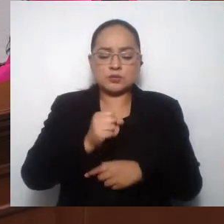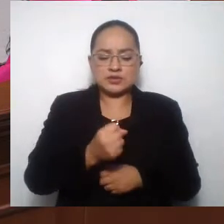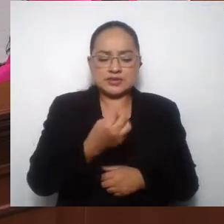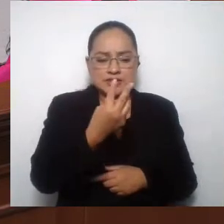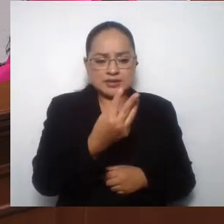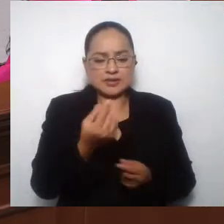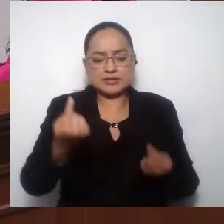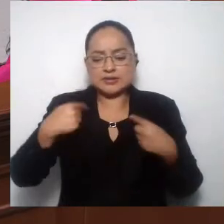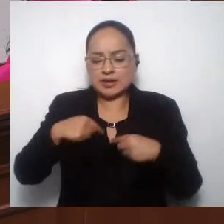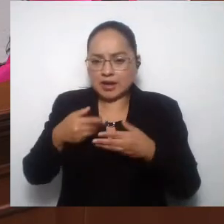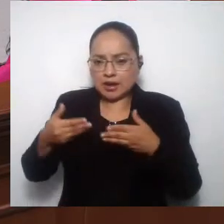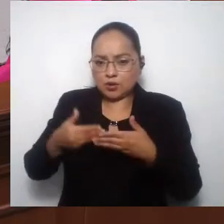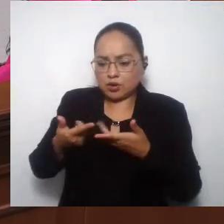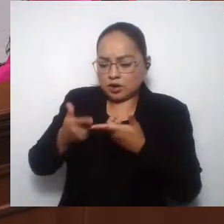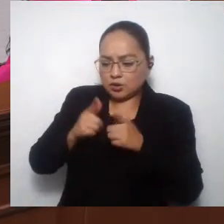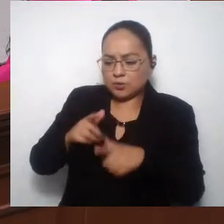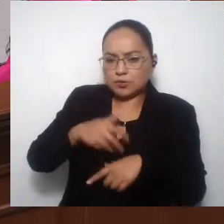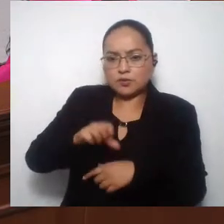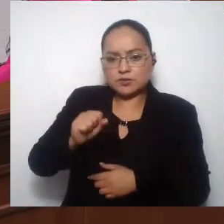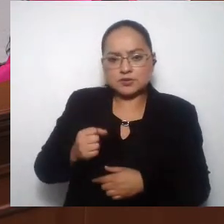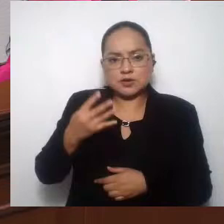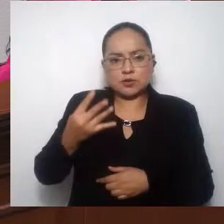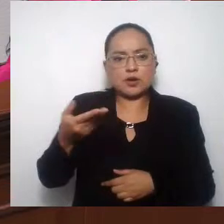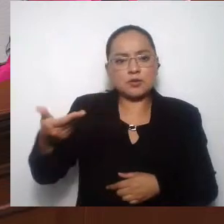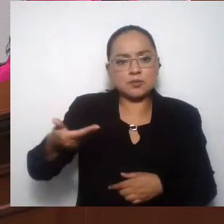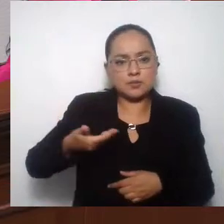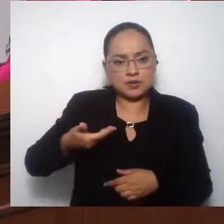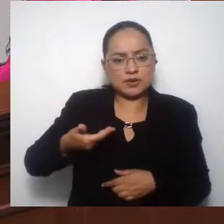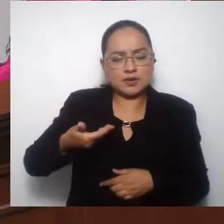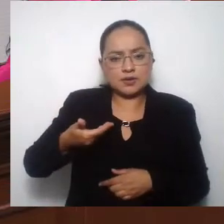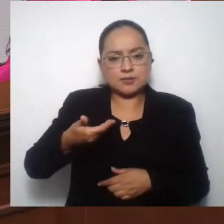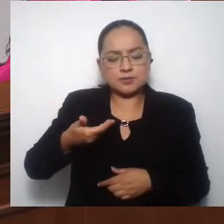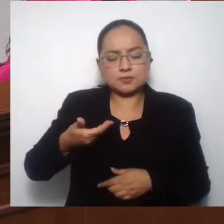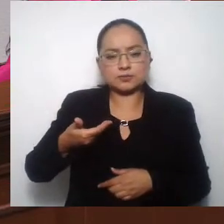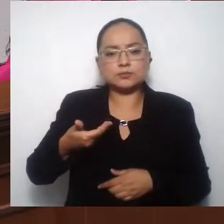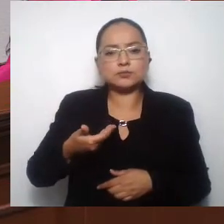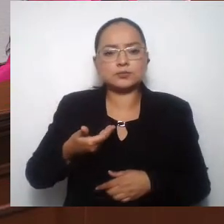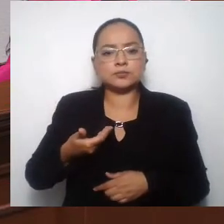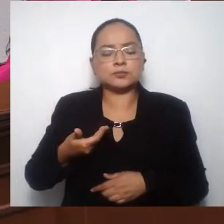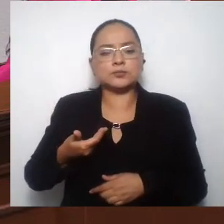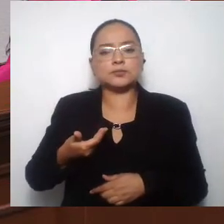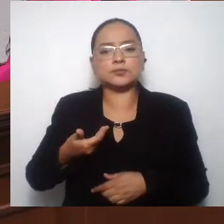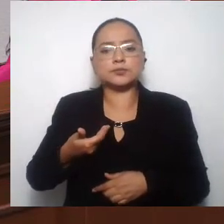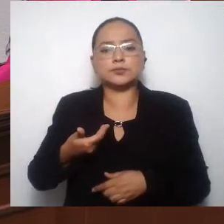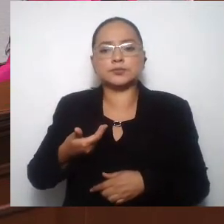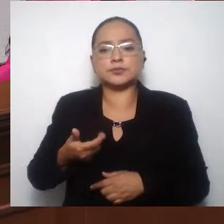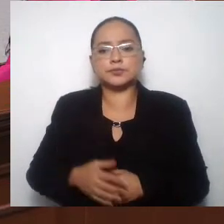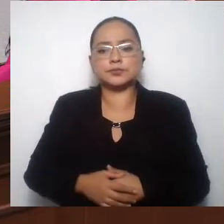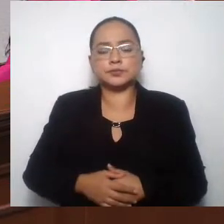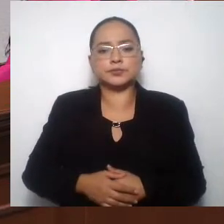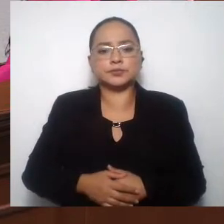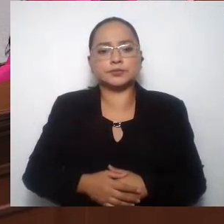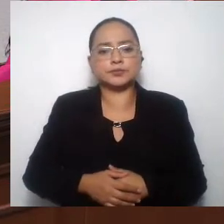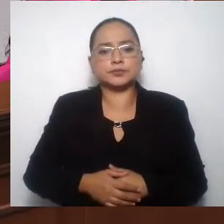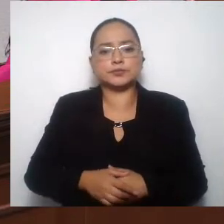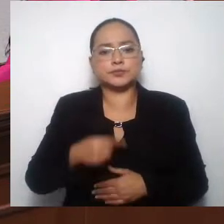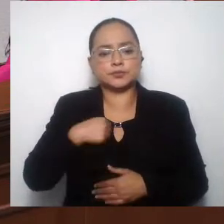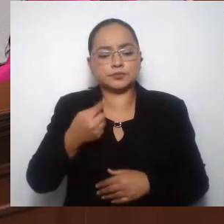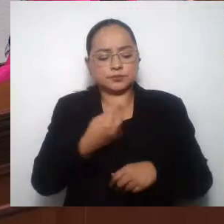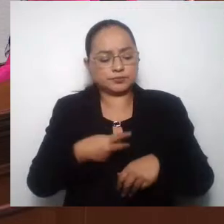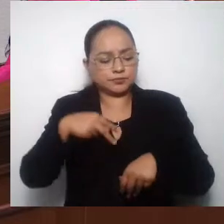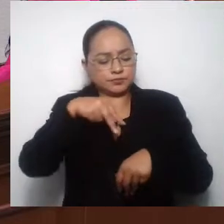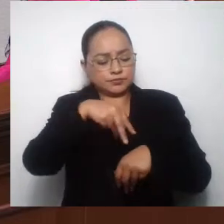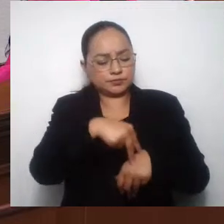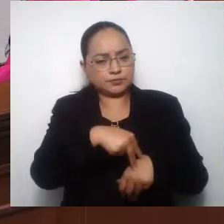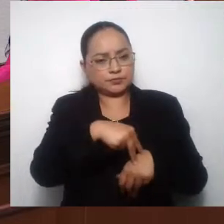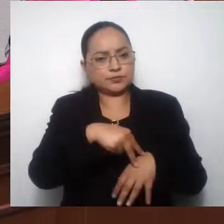me han planteado subir a tribuna a